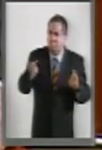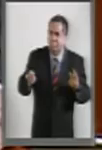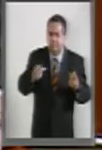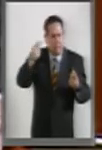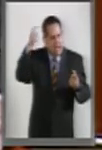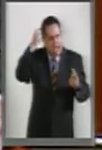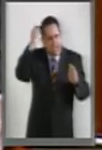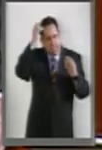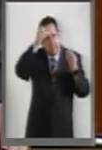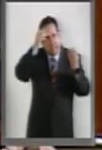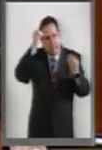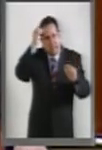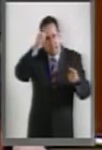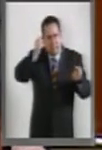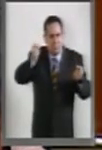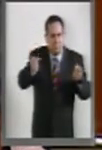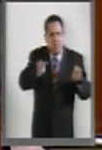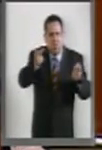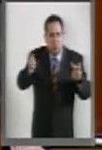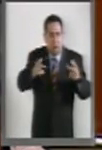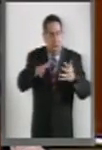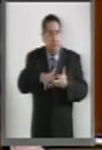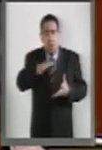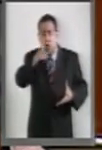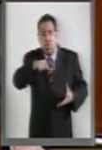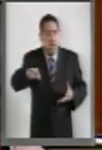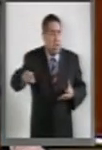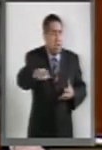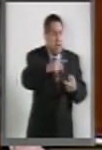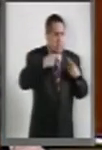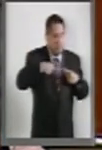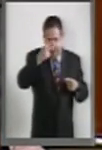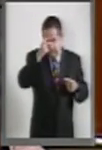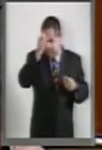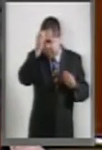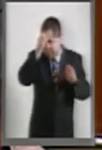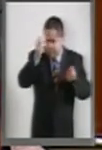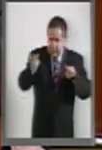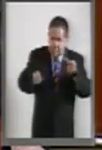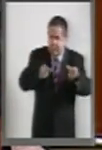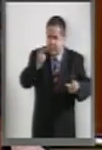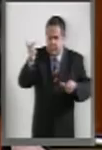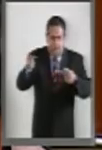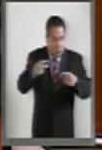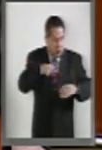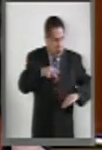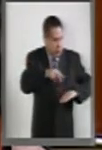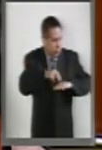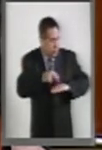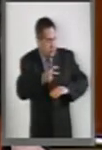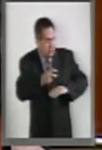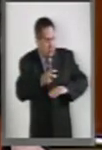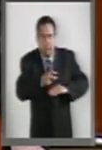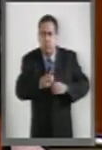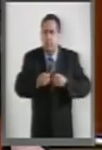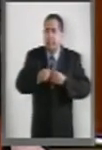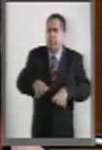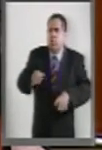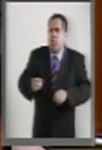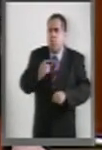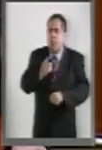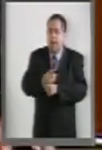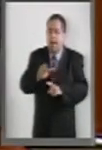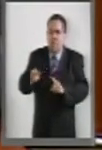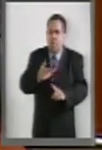ronda en la mayoría de los mexicanos, y desaprovechar la presencia